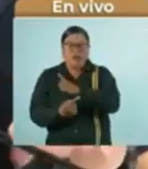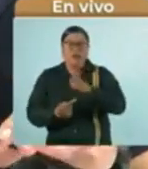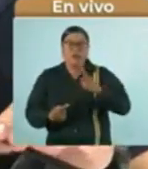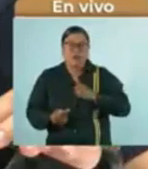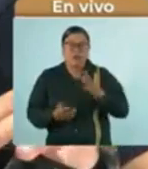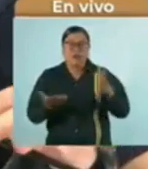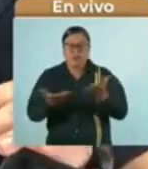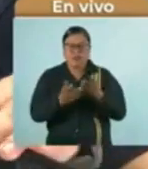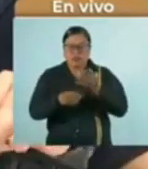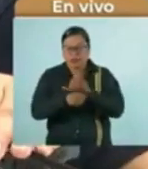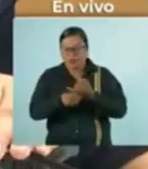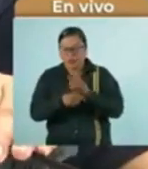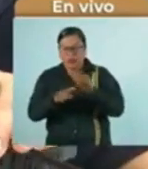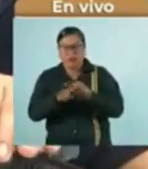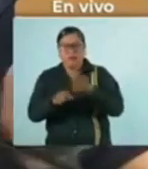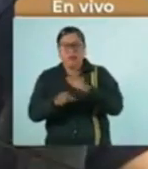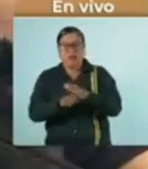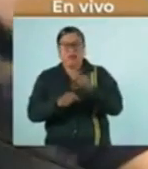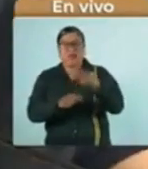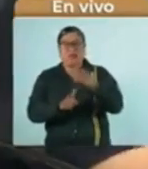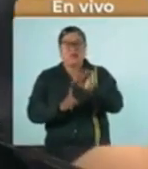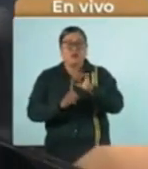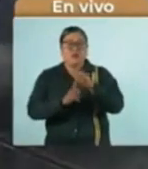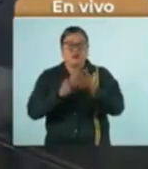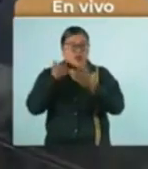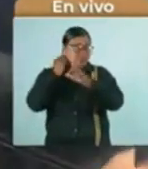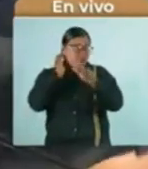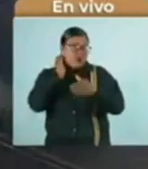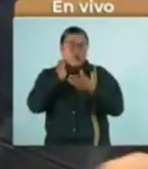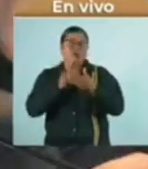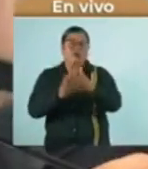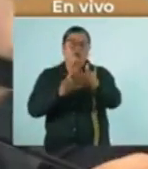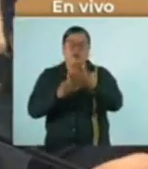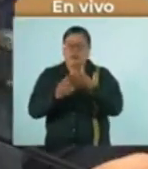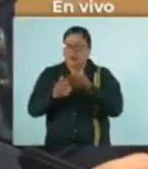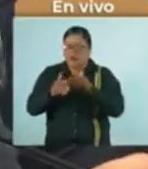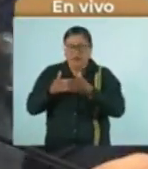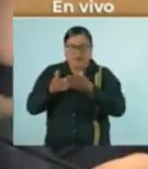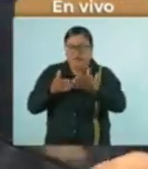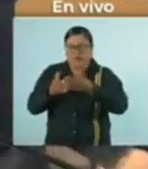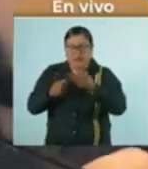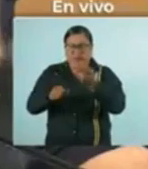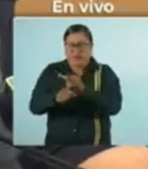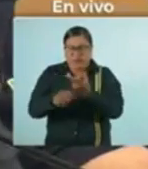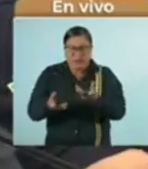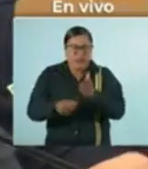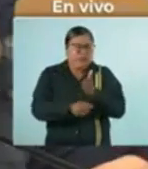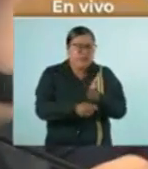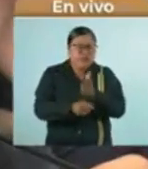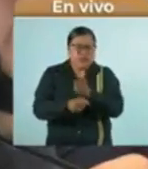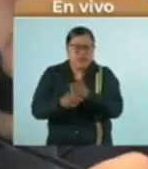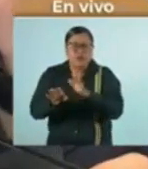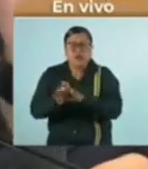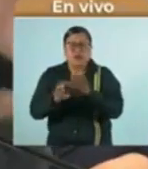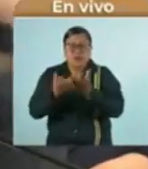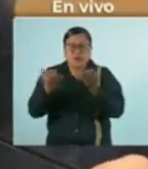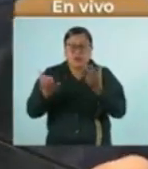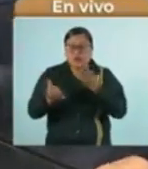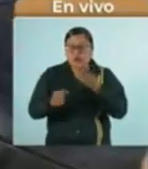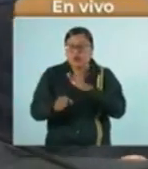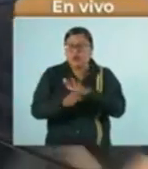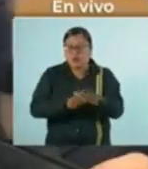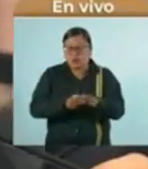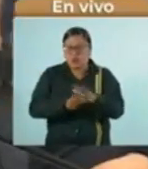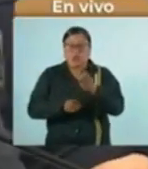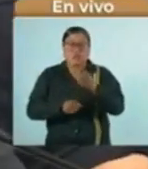contener un diagnóstico de la situación actual y prospectiva a mediano y largo plazo, identificar los usos de suelo actuales